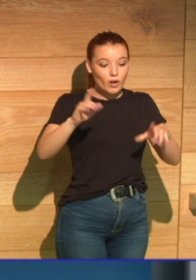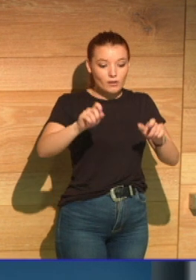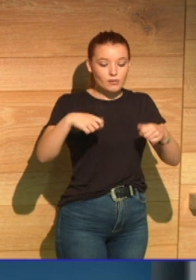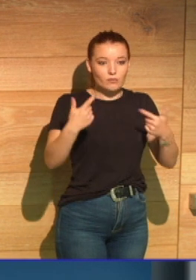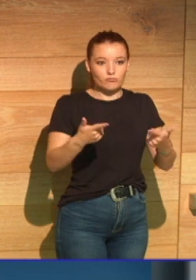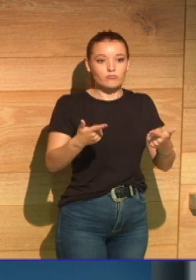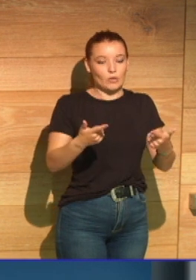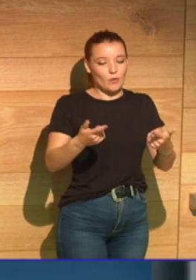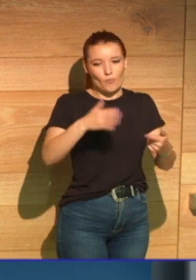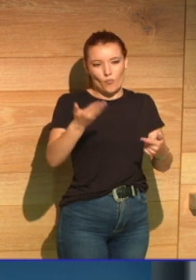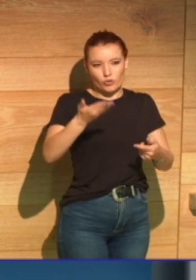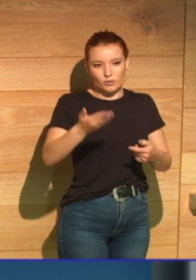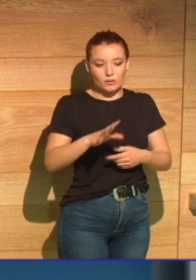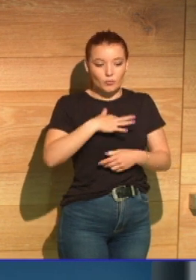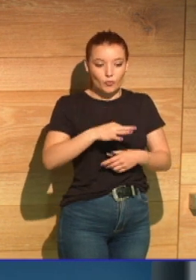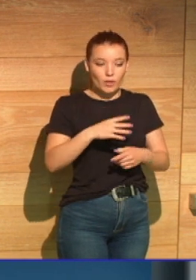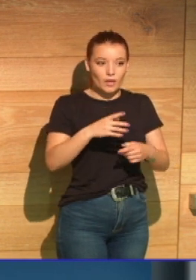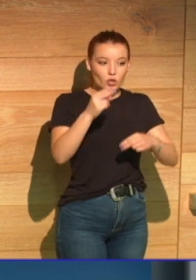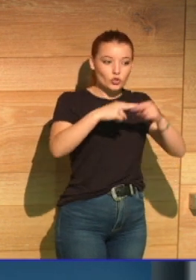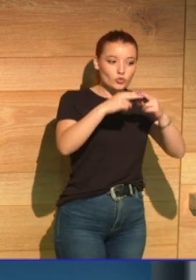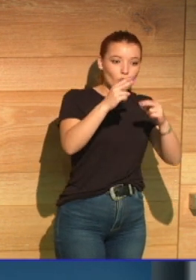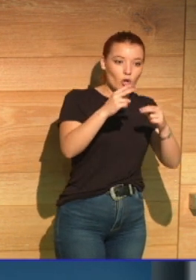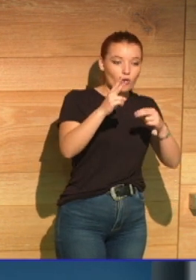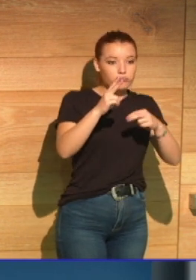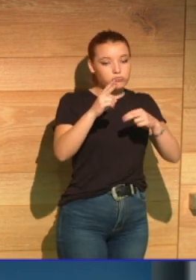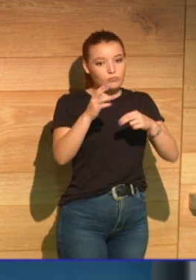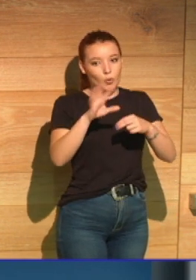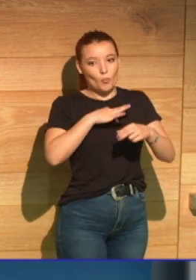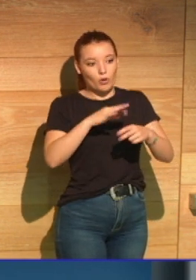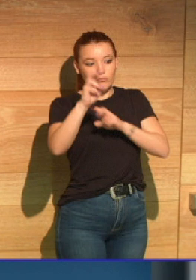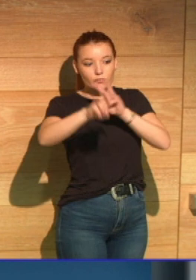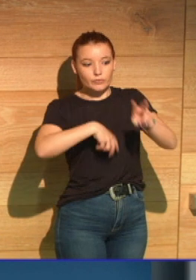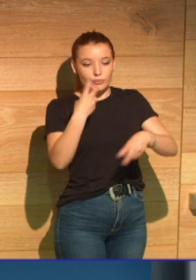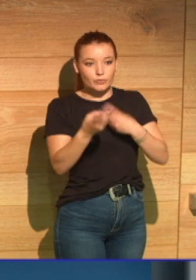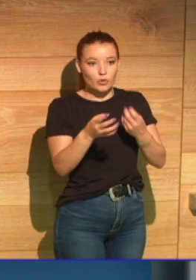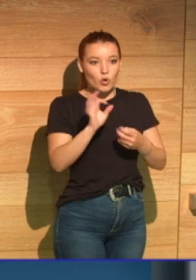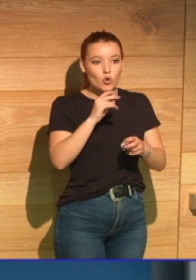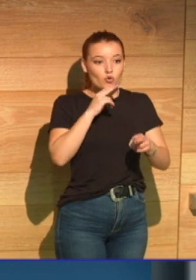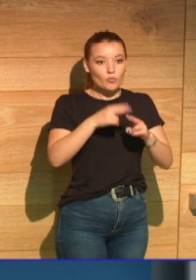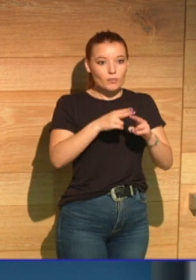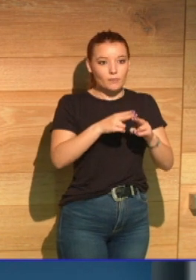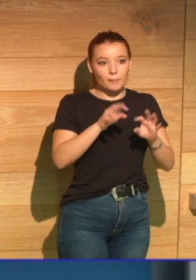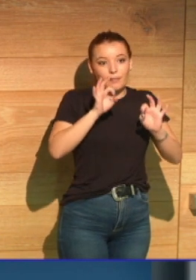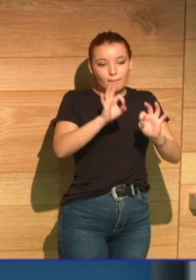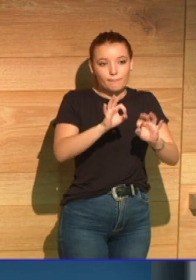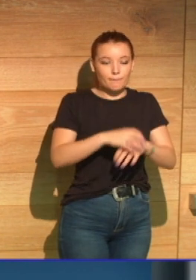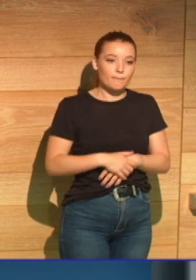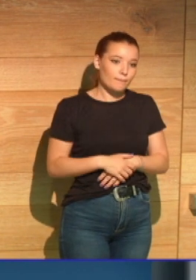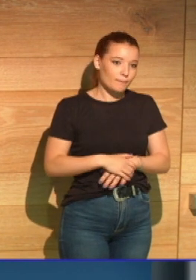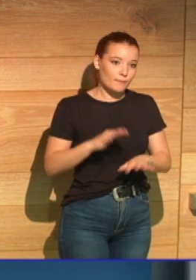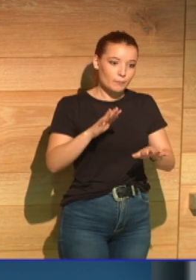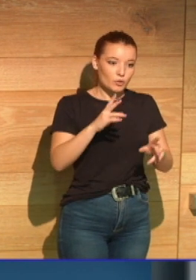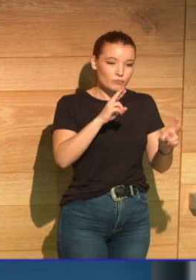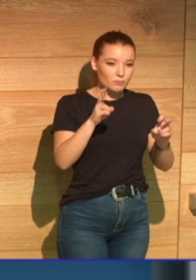y deconstruir de otra manera y entenderse desde un lugar totalmente diferente, llamarse Museo de Historia Natural, pero acceder a unas líneas de